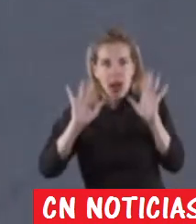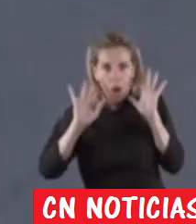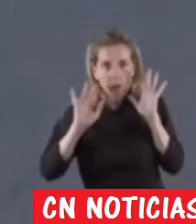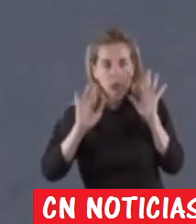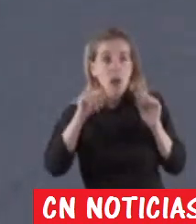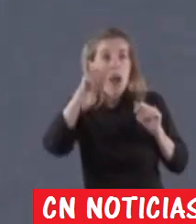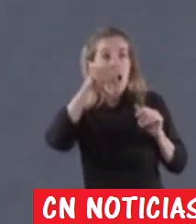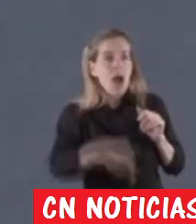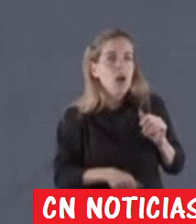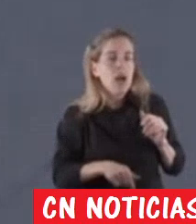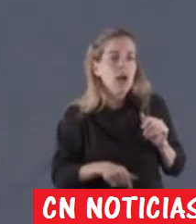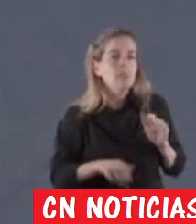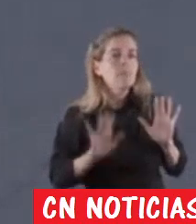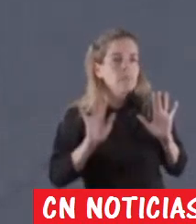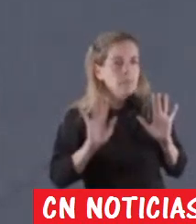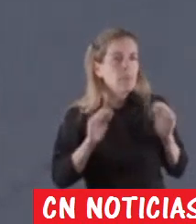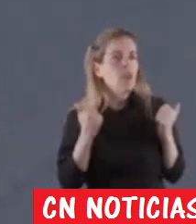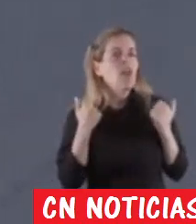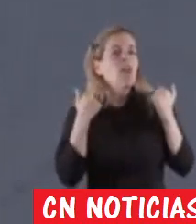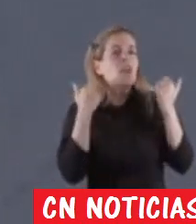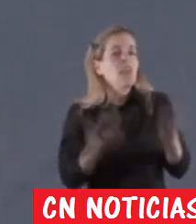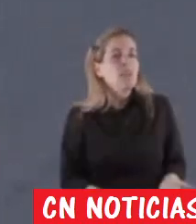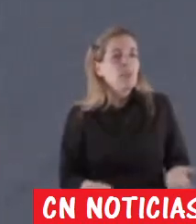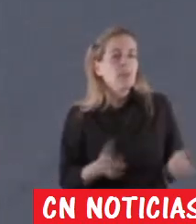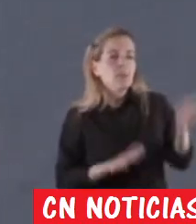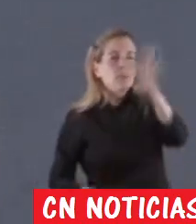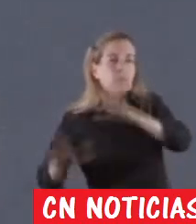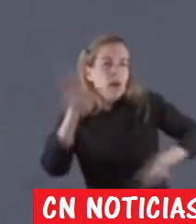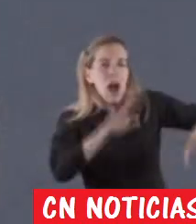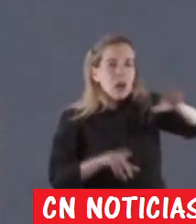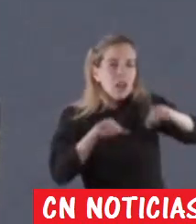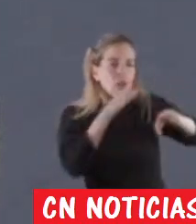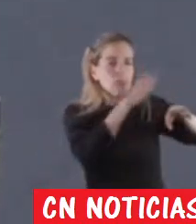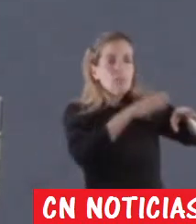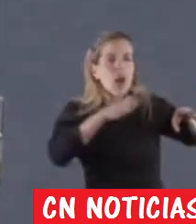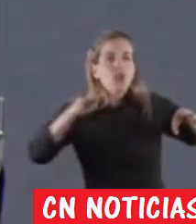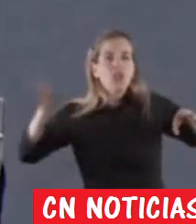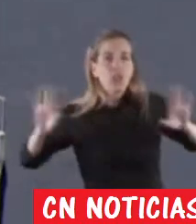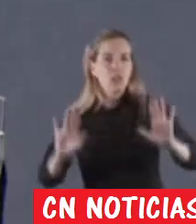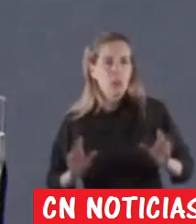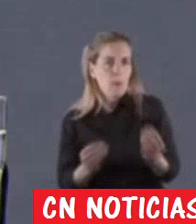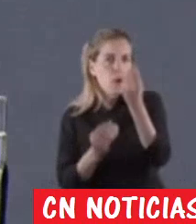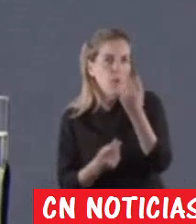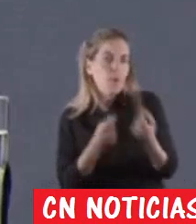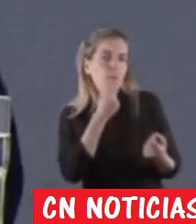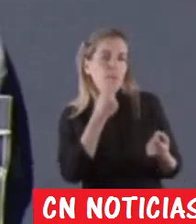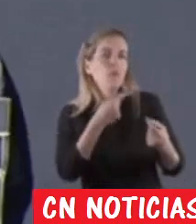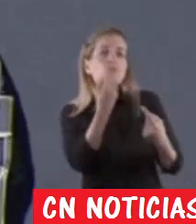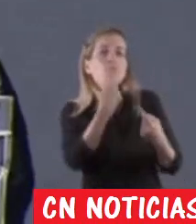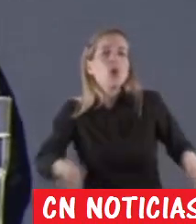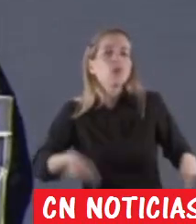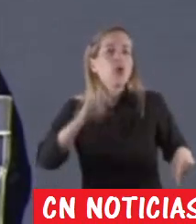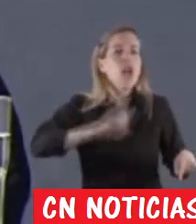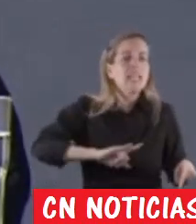Nosotros estamos absolutamente dispuestos a poner orden en este punto. Porque no es posible que un mismo producto tenga